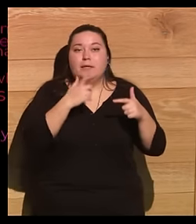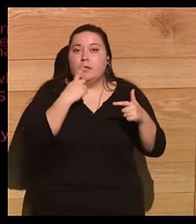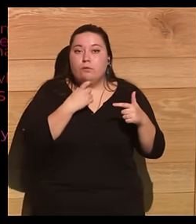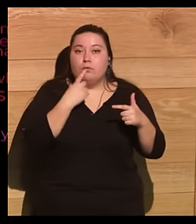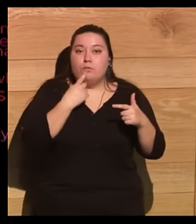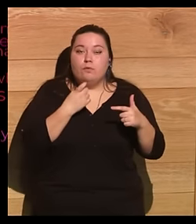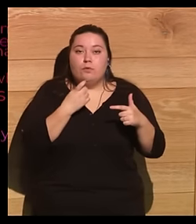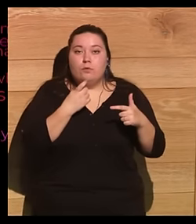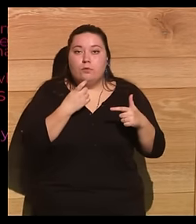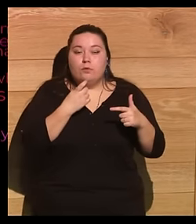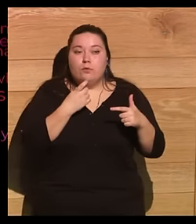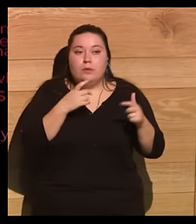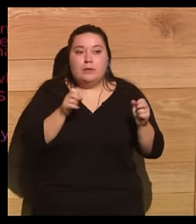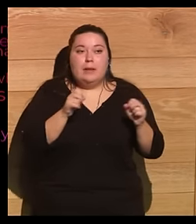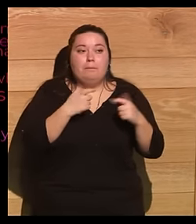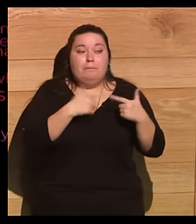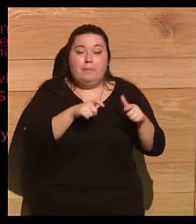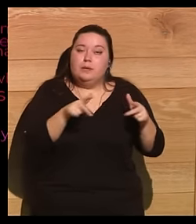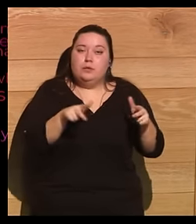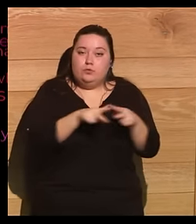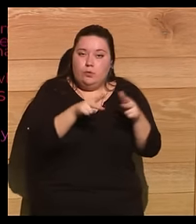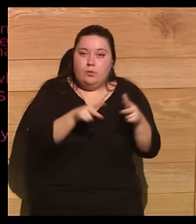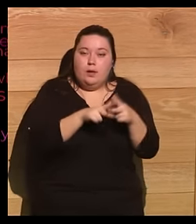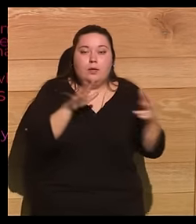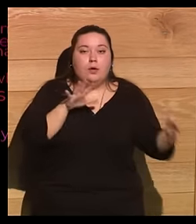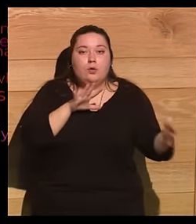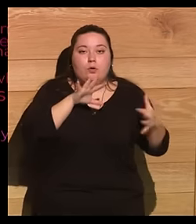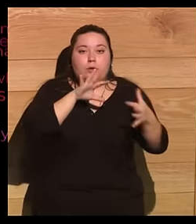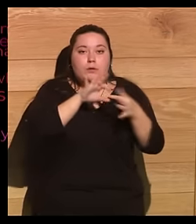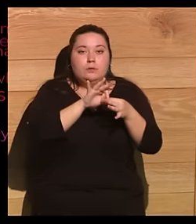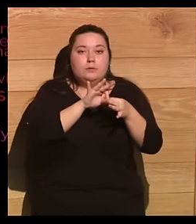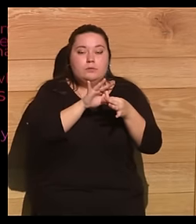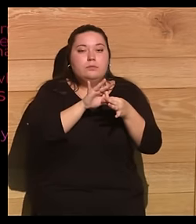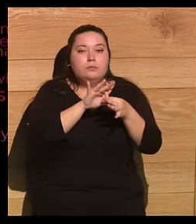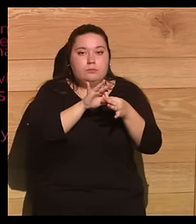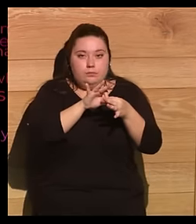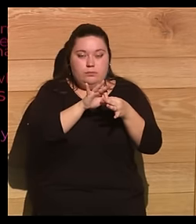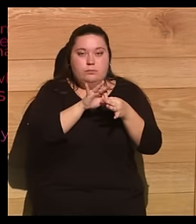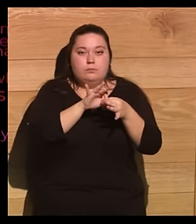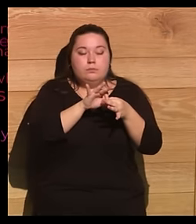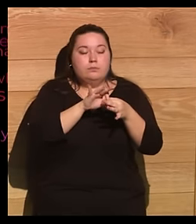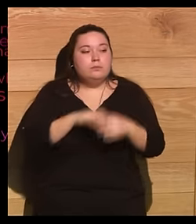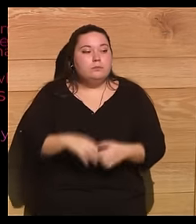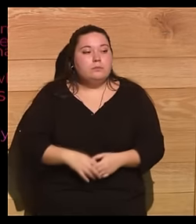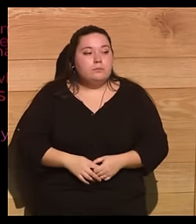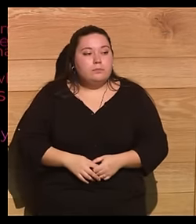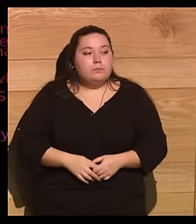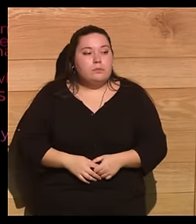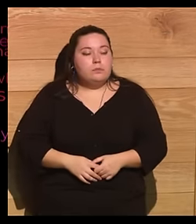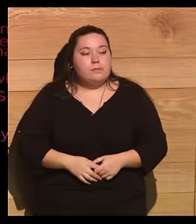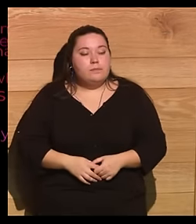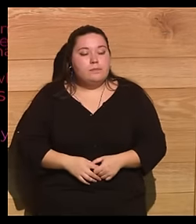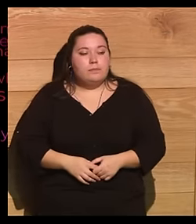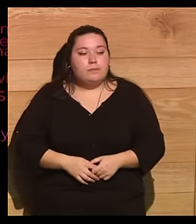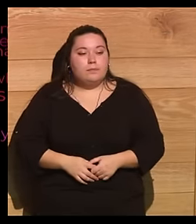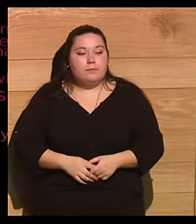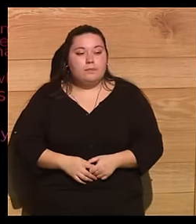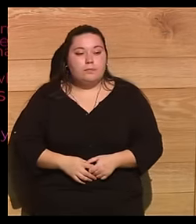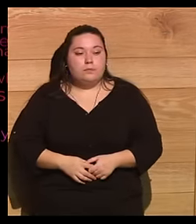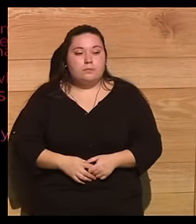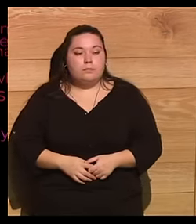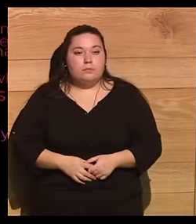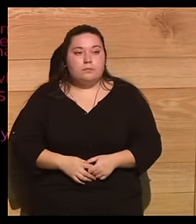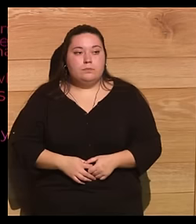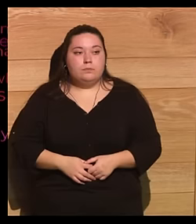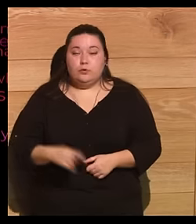cerebro social, que es la conexión temporoparietal. Y todos, es una zona que tenemos todos en